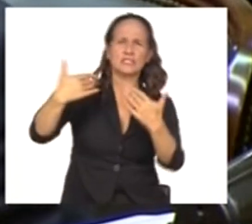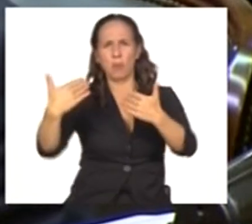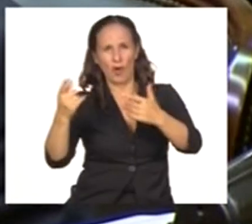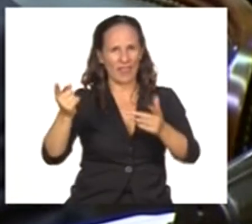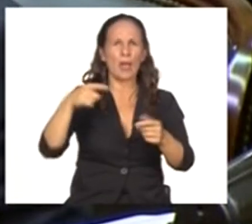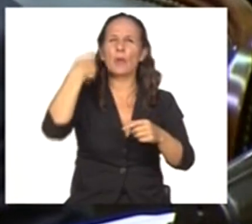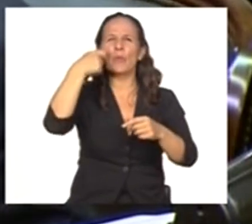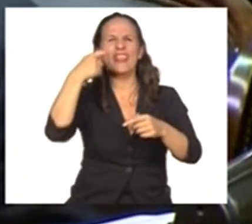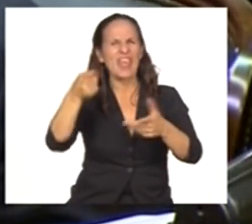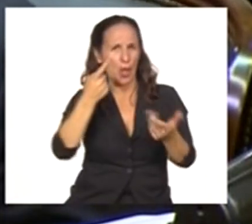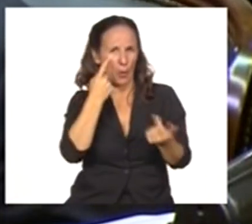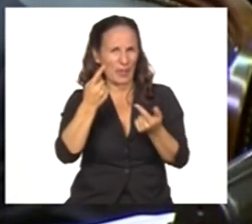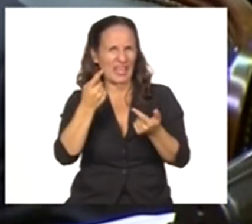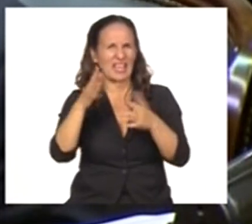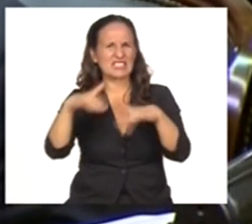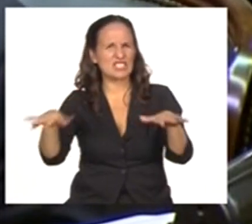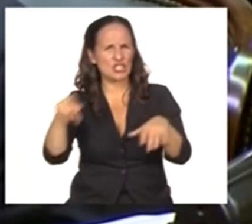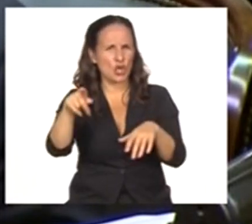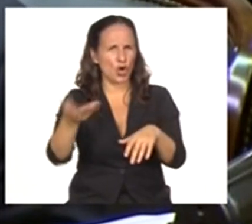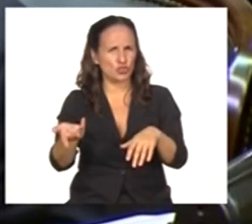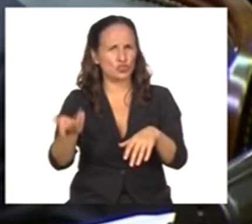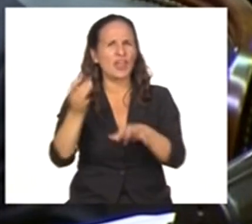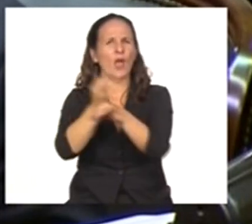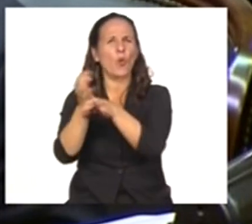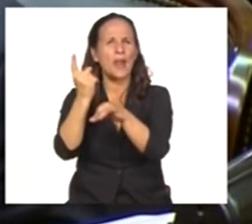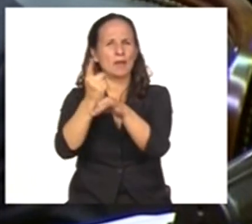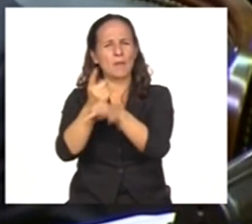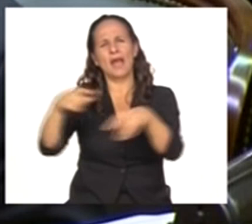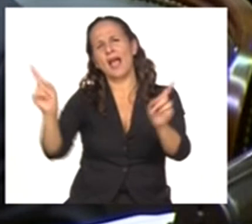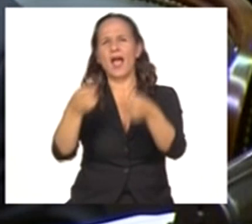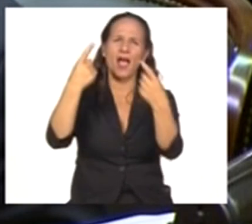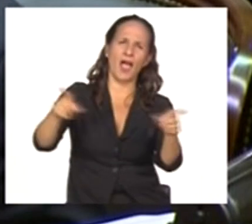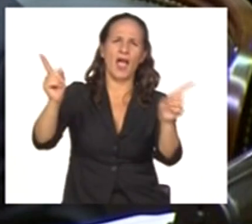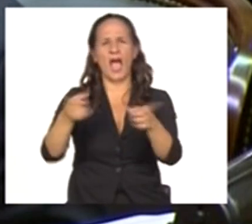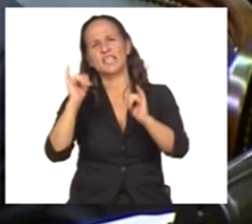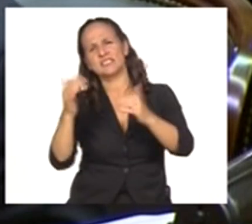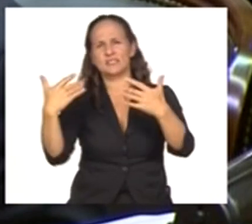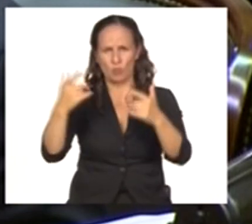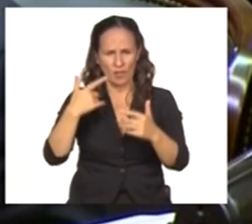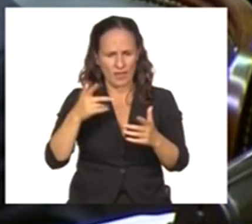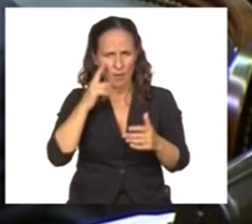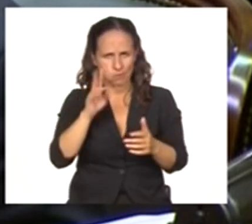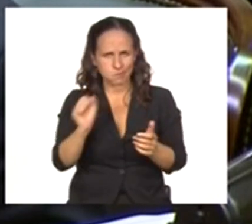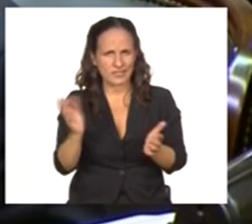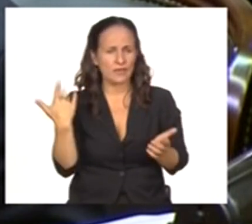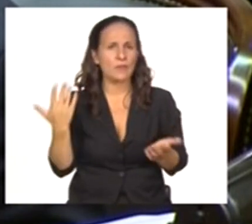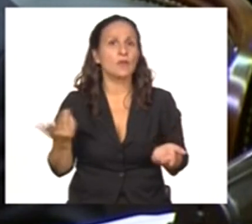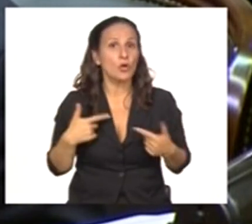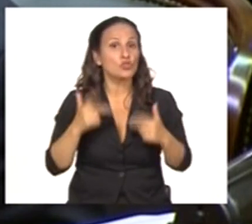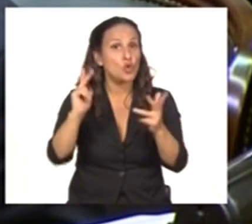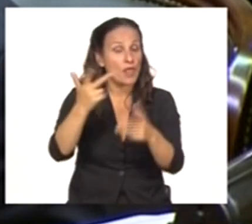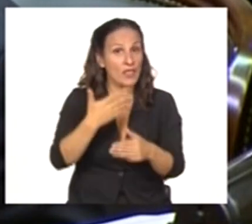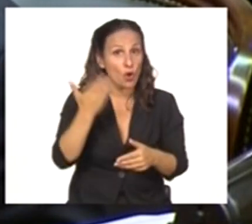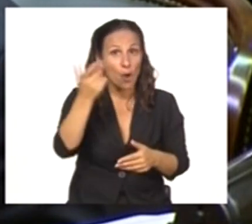un videíto incluso con algunos chicos de las escuelas primarias. Yo le digo, presidente,